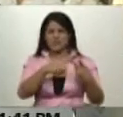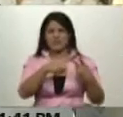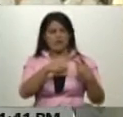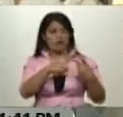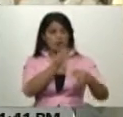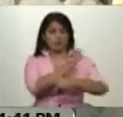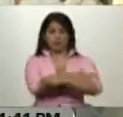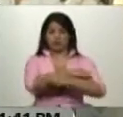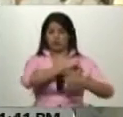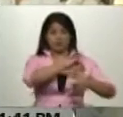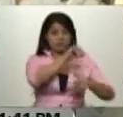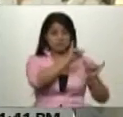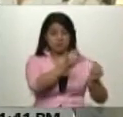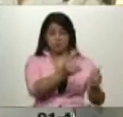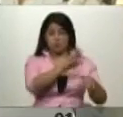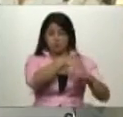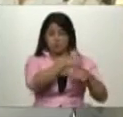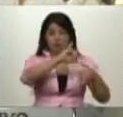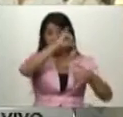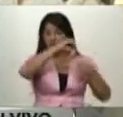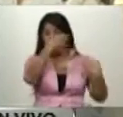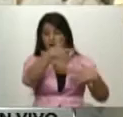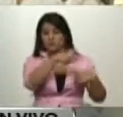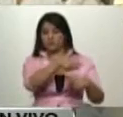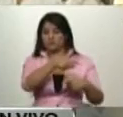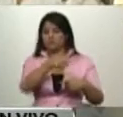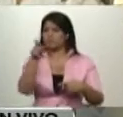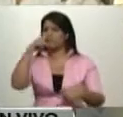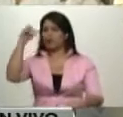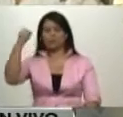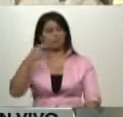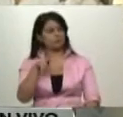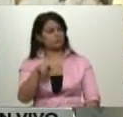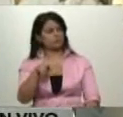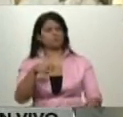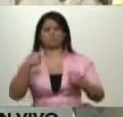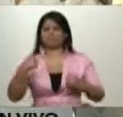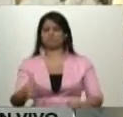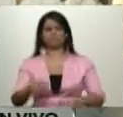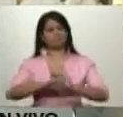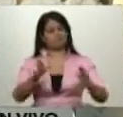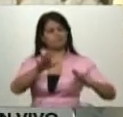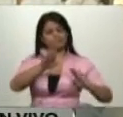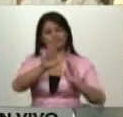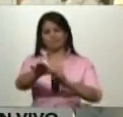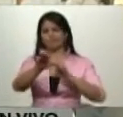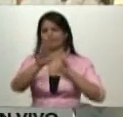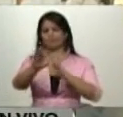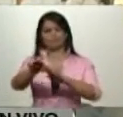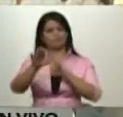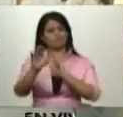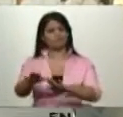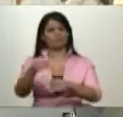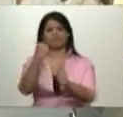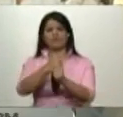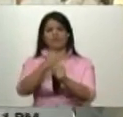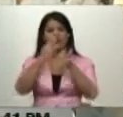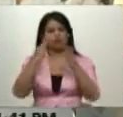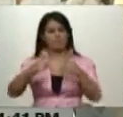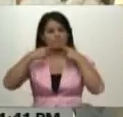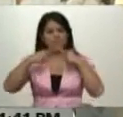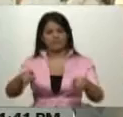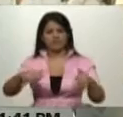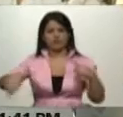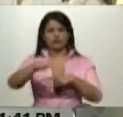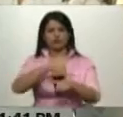venezolana, continúa dando muestras de su favor y de los beneficios que le trae